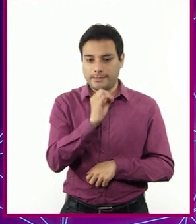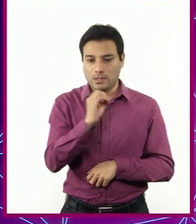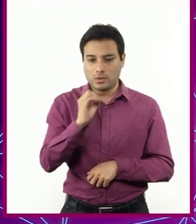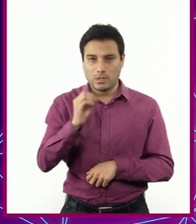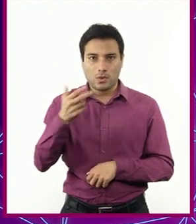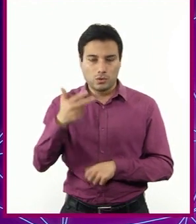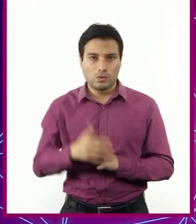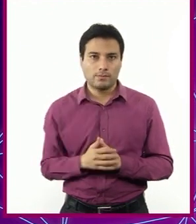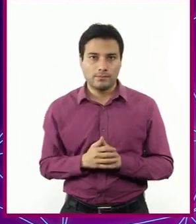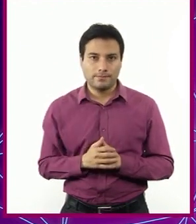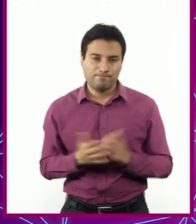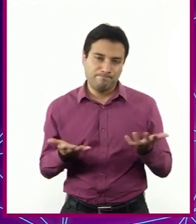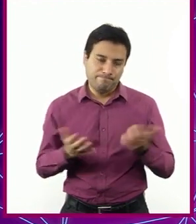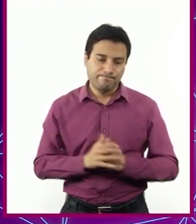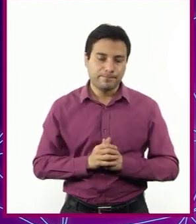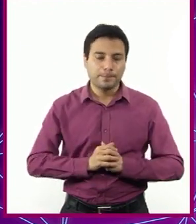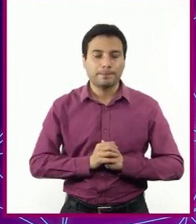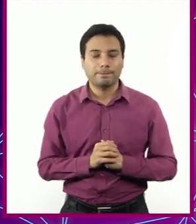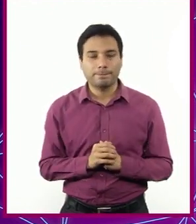milésimos, o